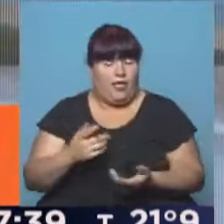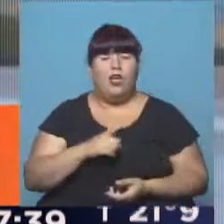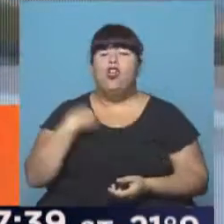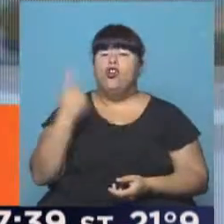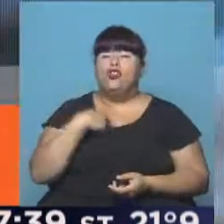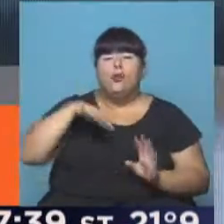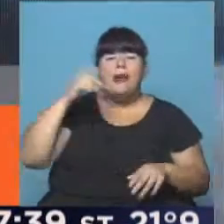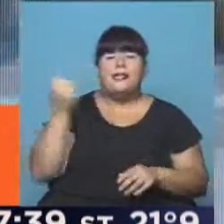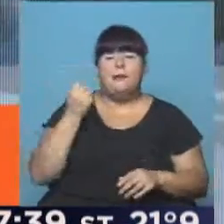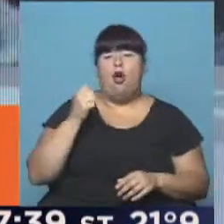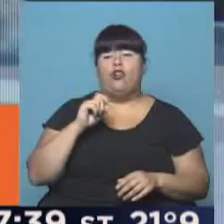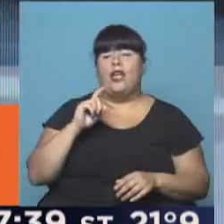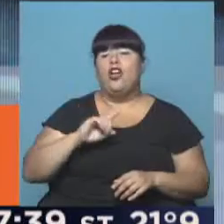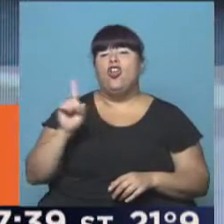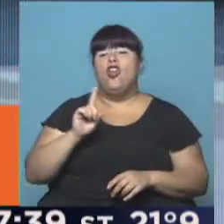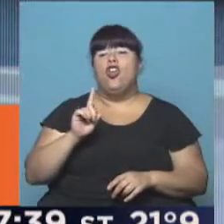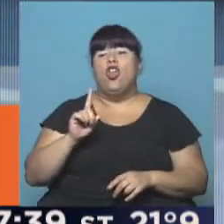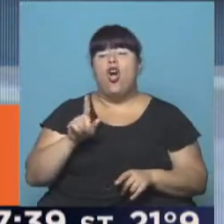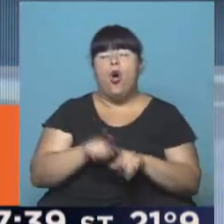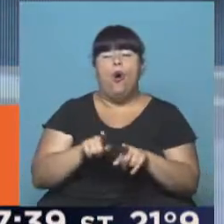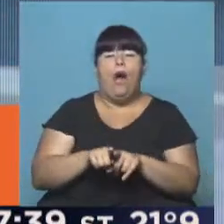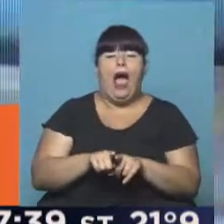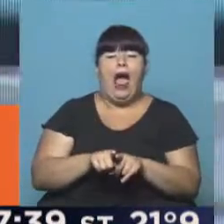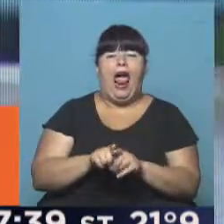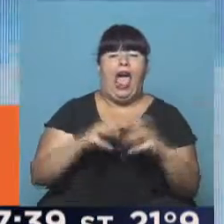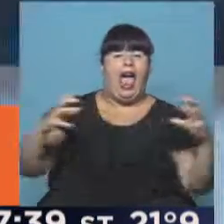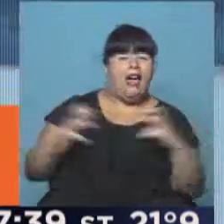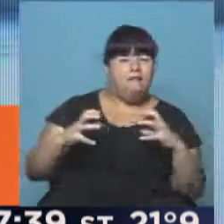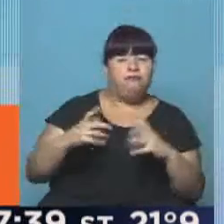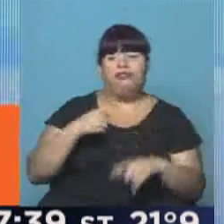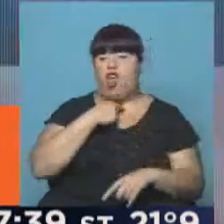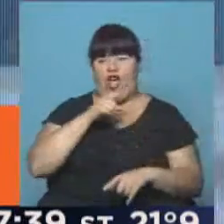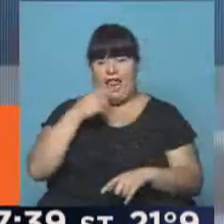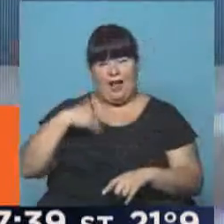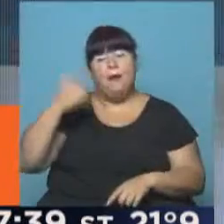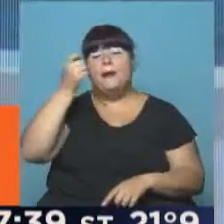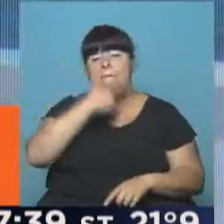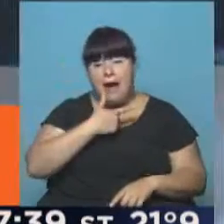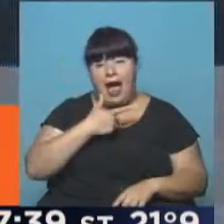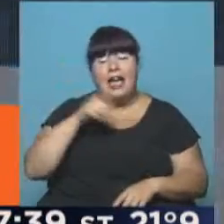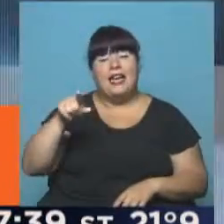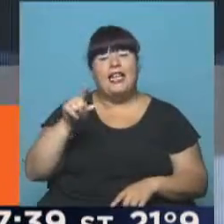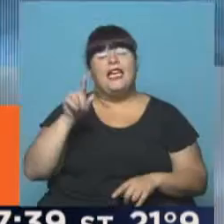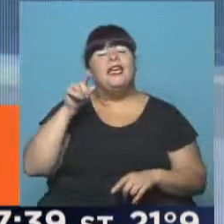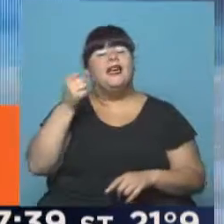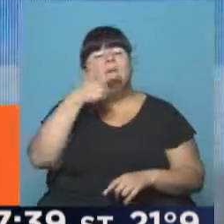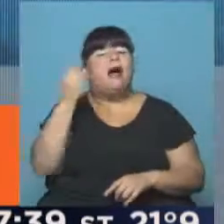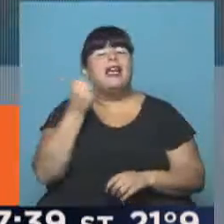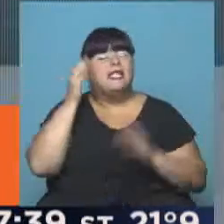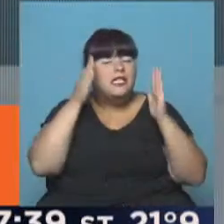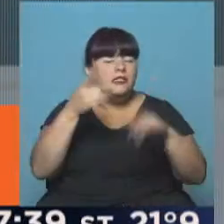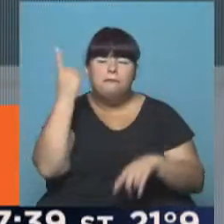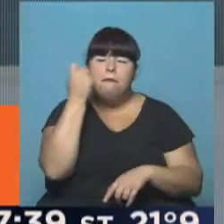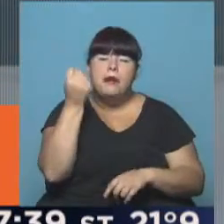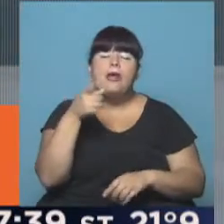lo que nos importa es no generar enfrentamientos entre los argentinos, porque el presidente Macri, uno de los objetivos